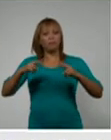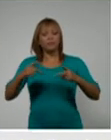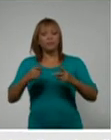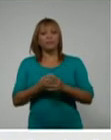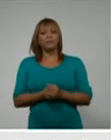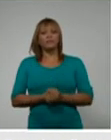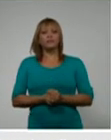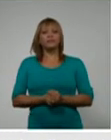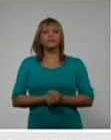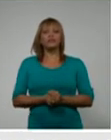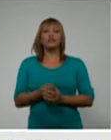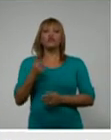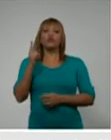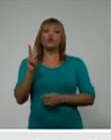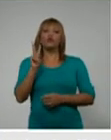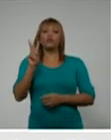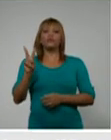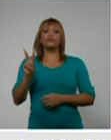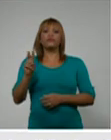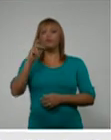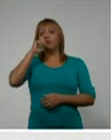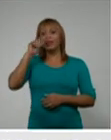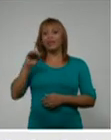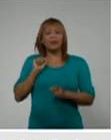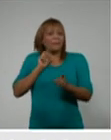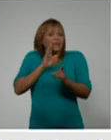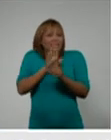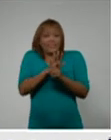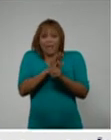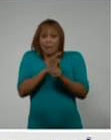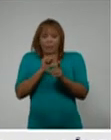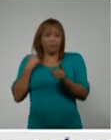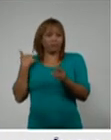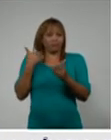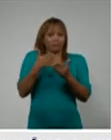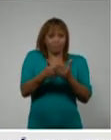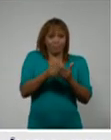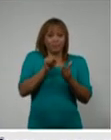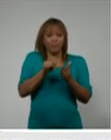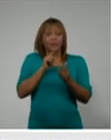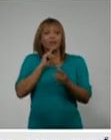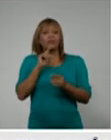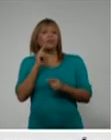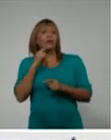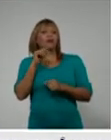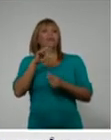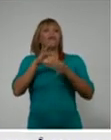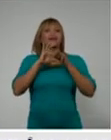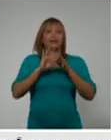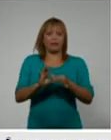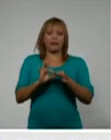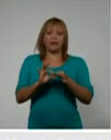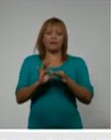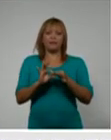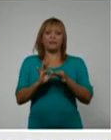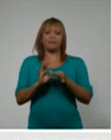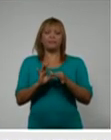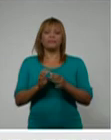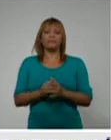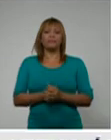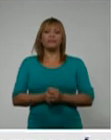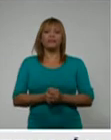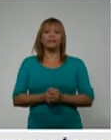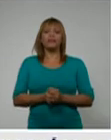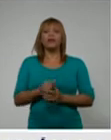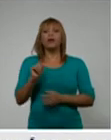de los 2 niños que al principio de la pandemia tuvieron un cuadro grave, y me estoy refiriendo a